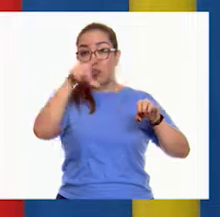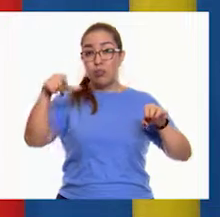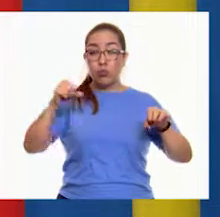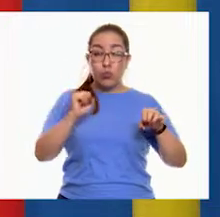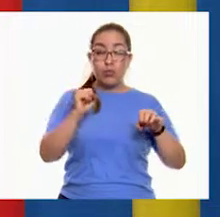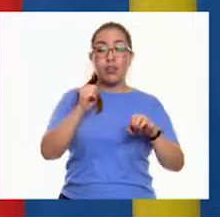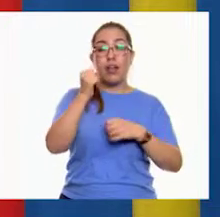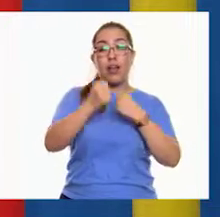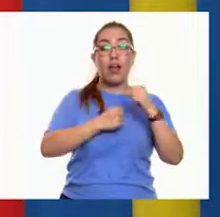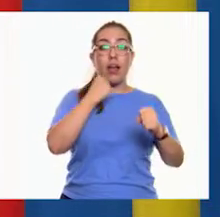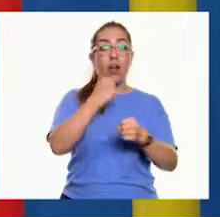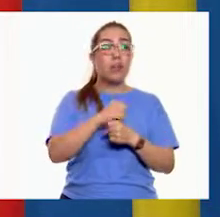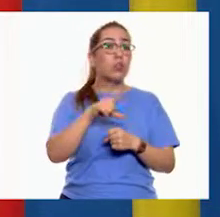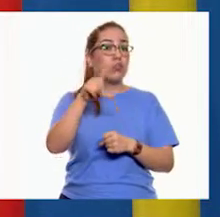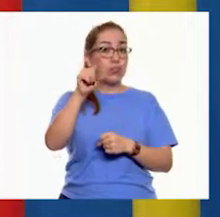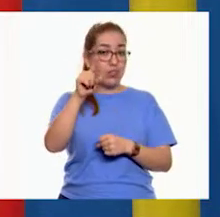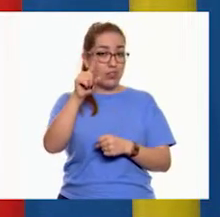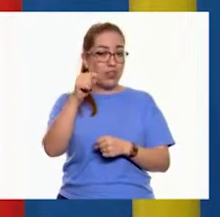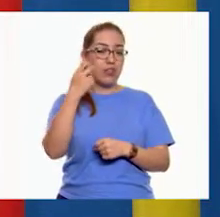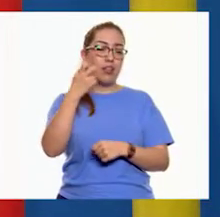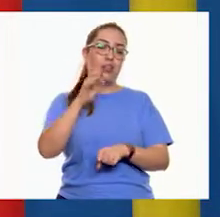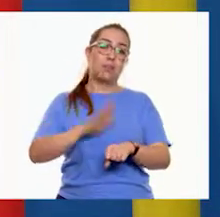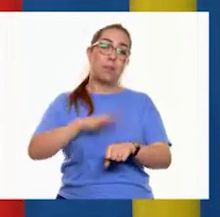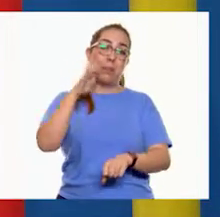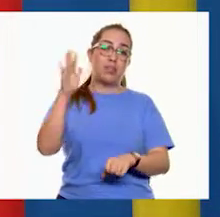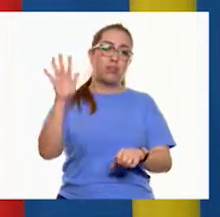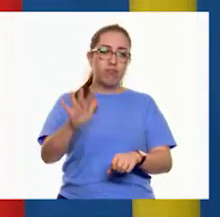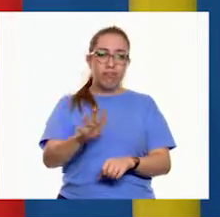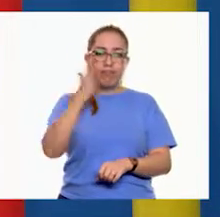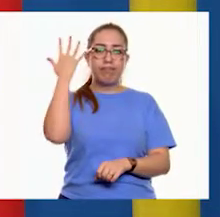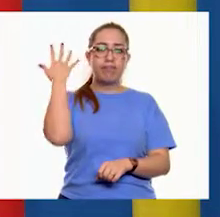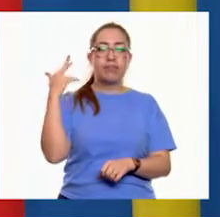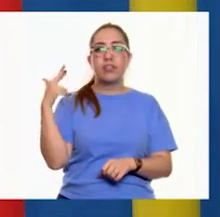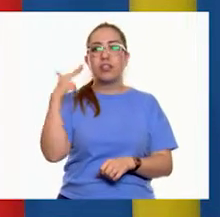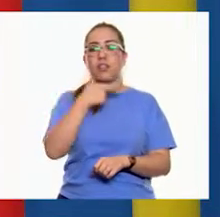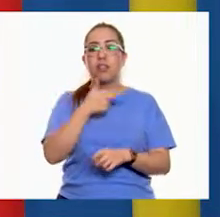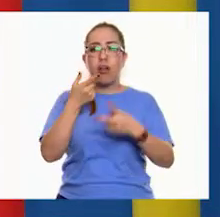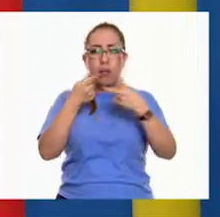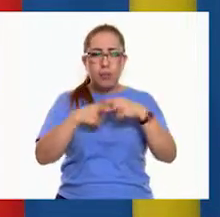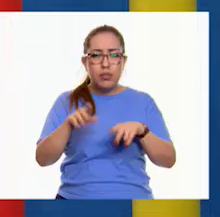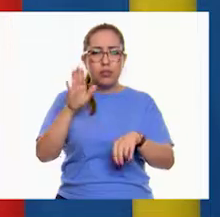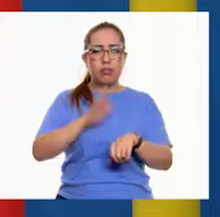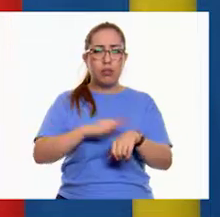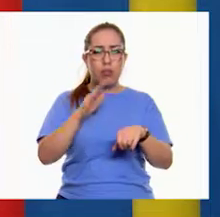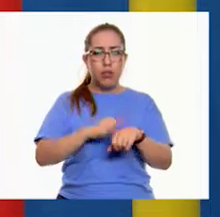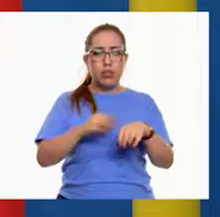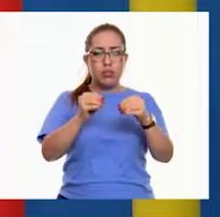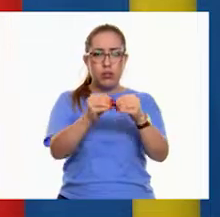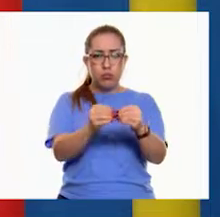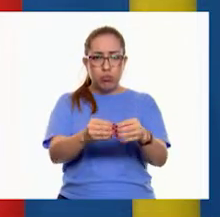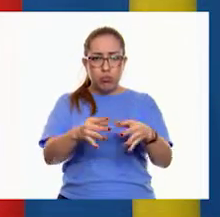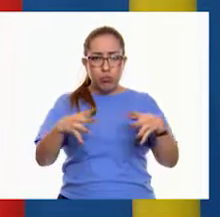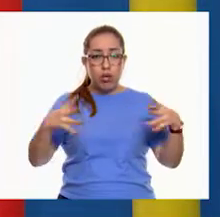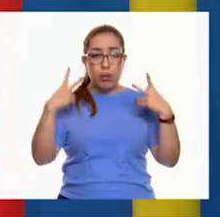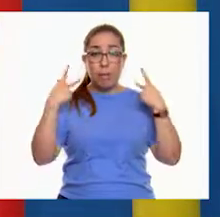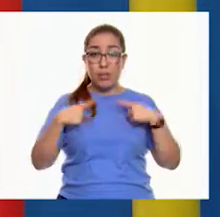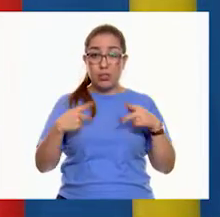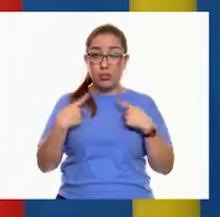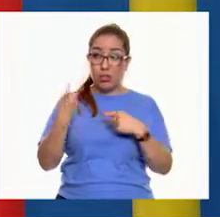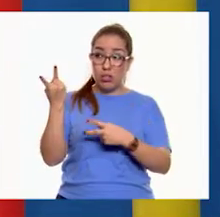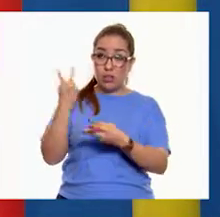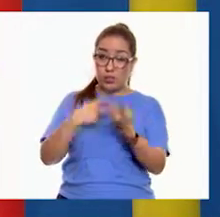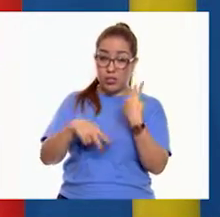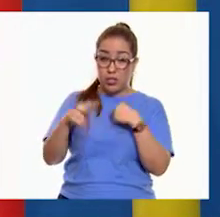se aceleró este proceso, pues fue en ese entonces que empezaron a darse las oleadas más grandes de migrantes internos